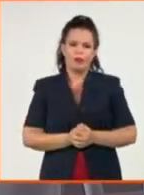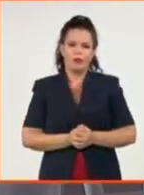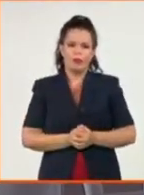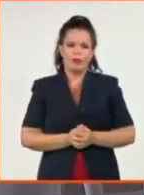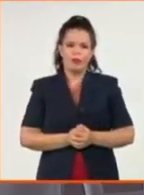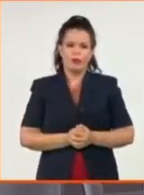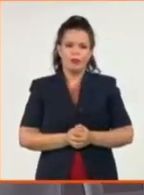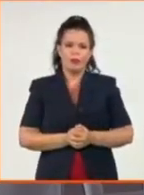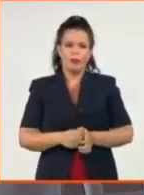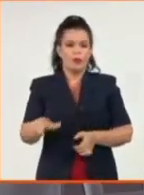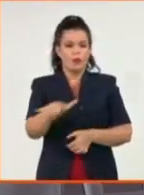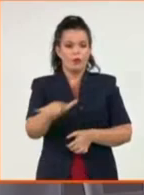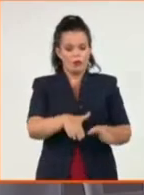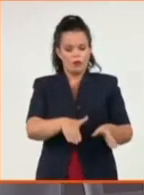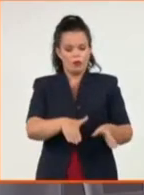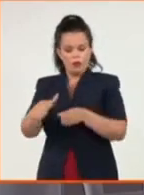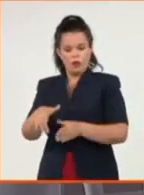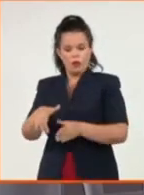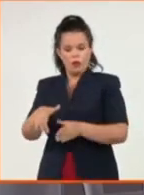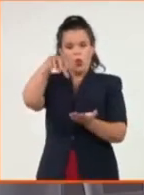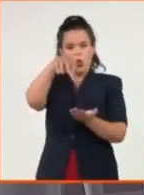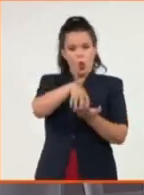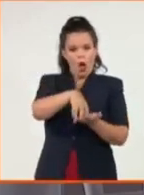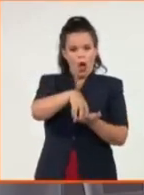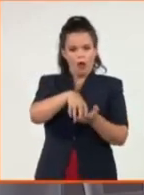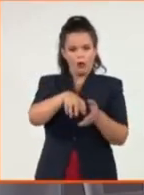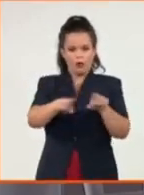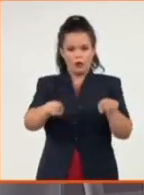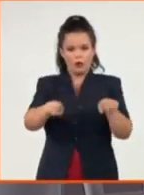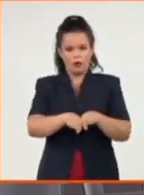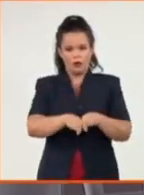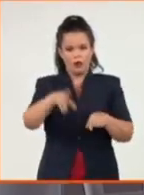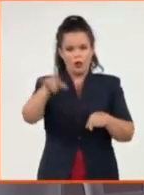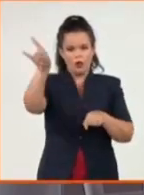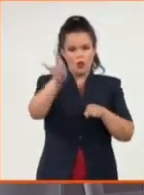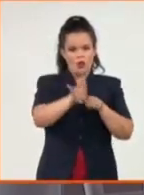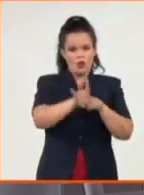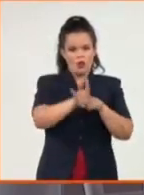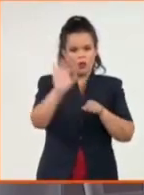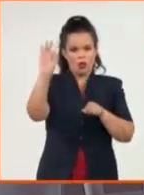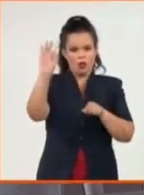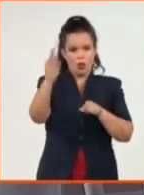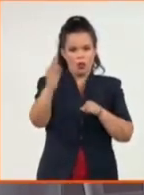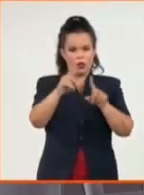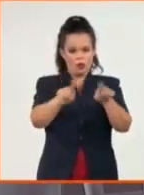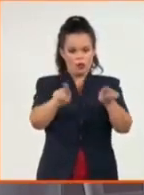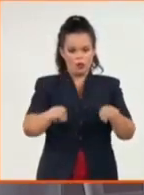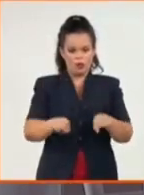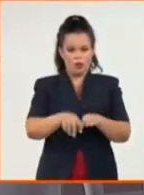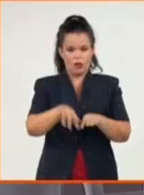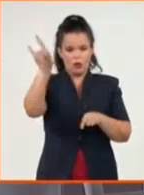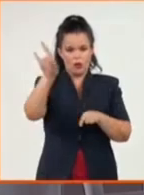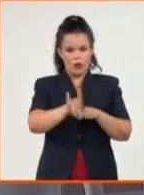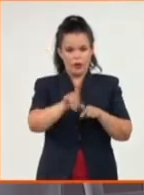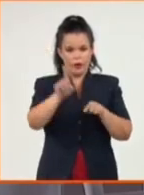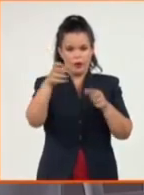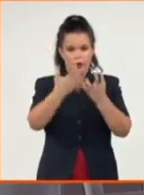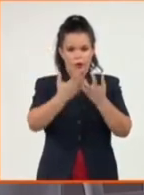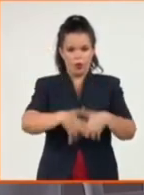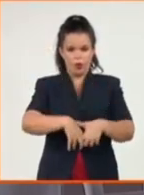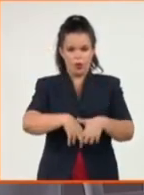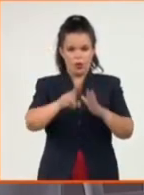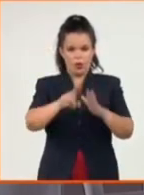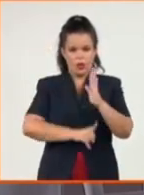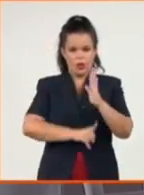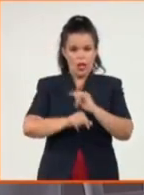de manera tal de que bueno se pueda ir incrementando cada día más esa matriz energética que queremos transformar de no